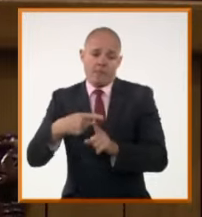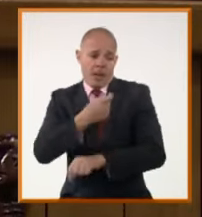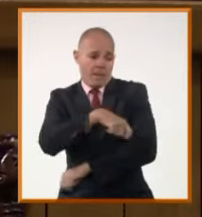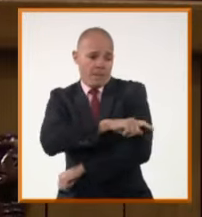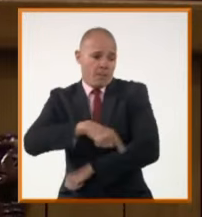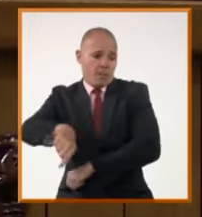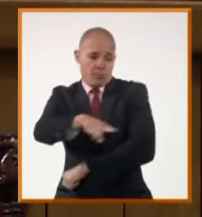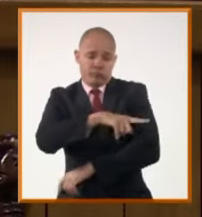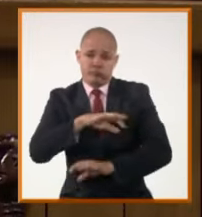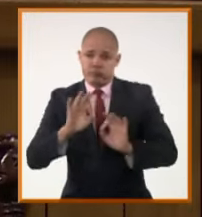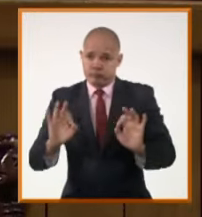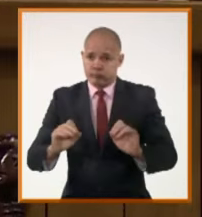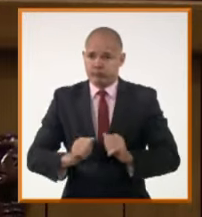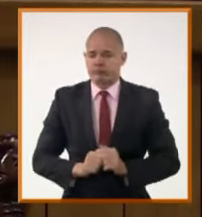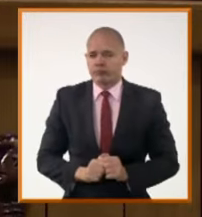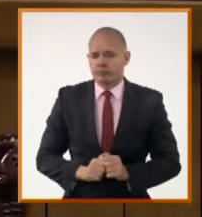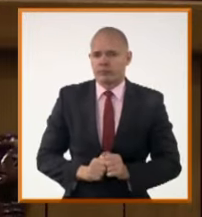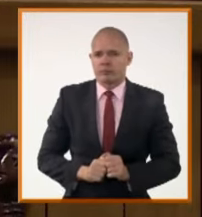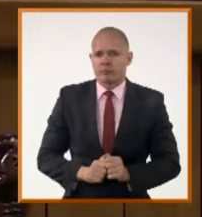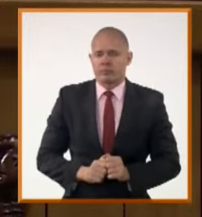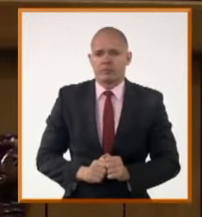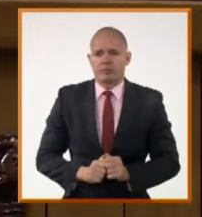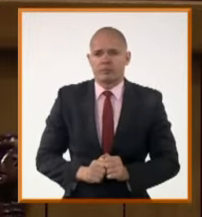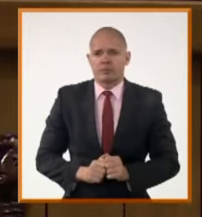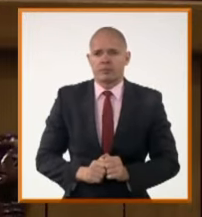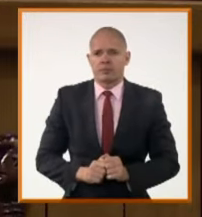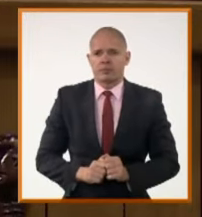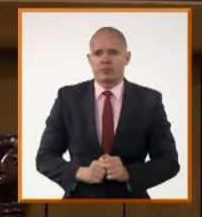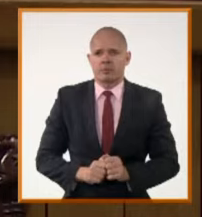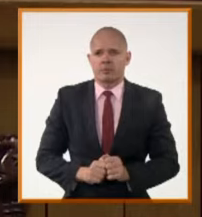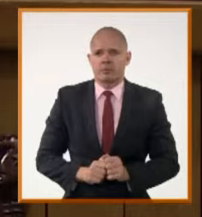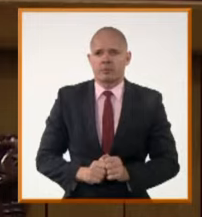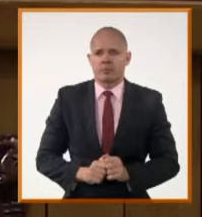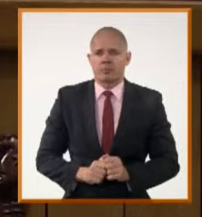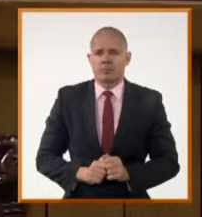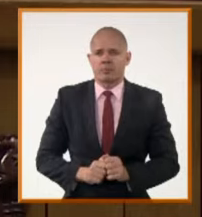determinadas normas en este sentido.